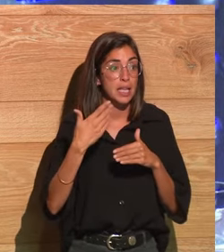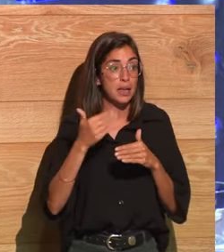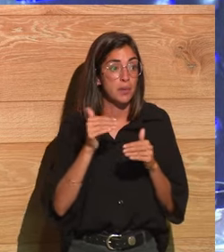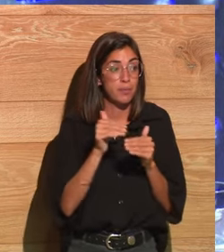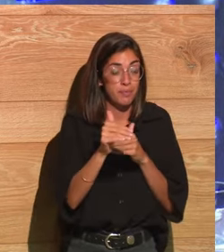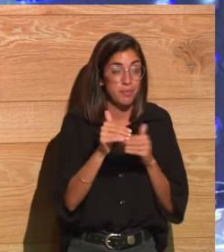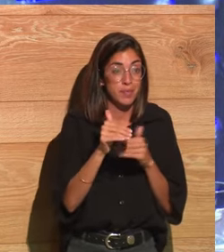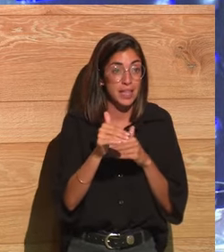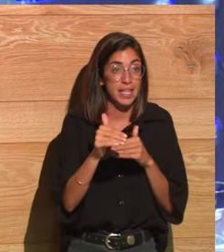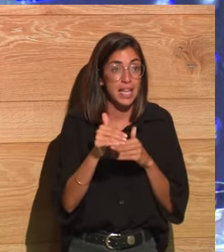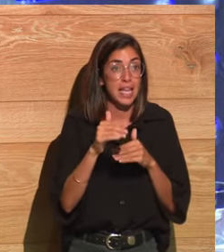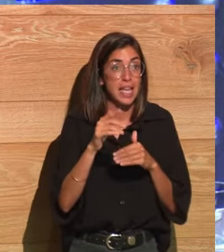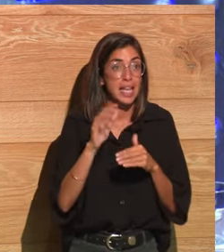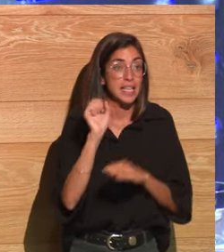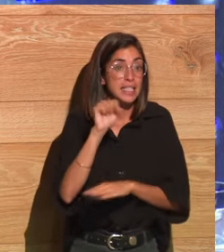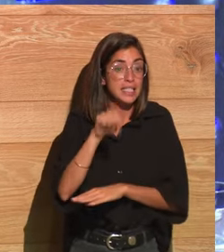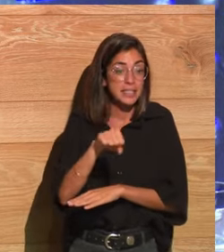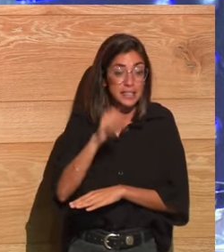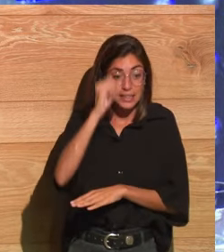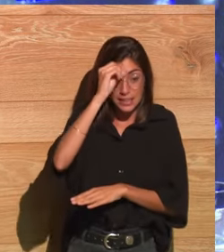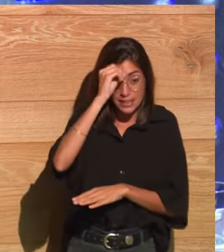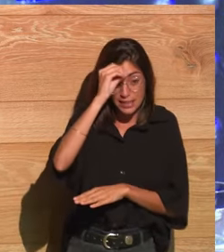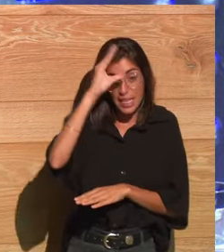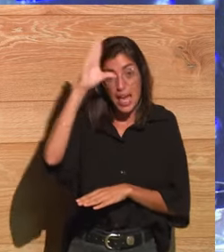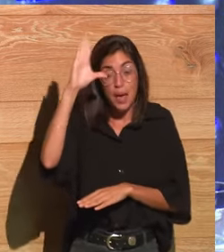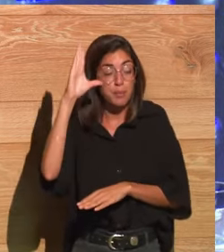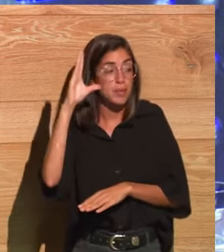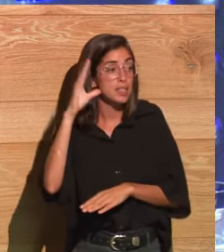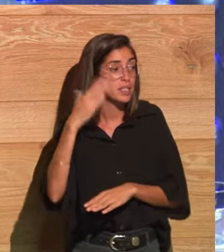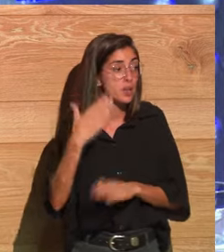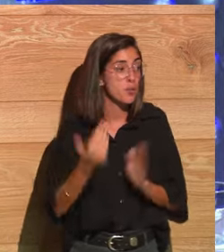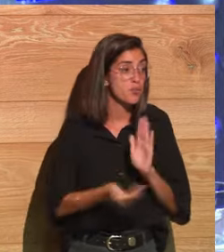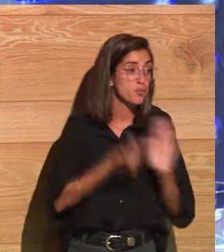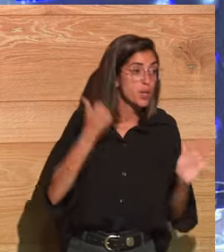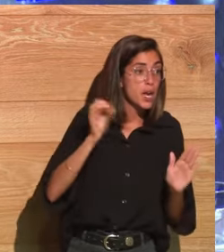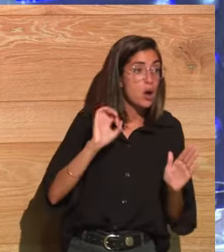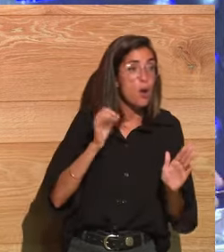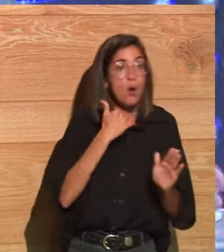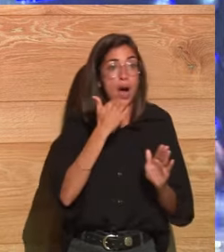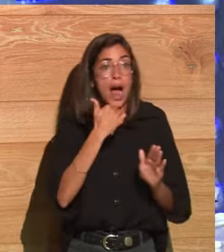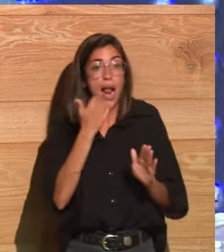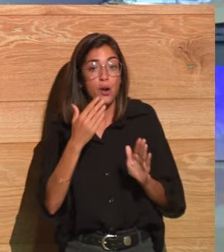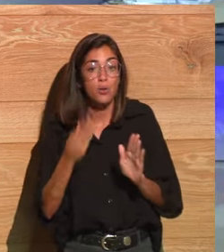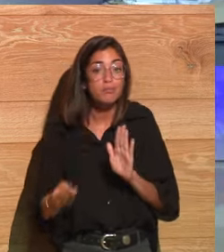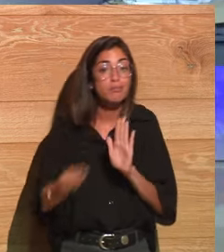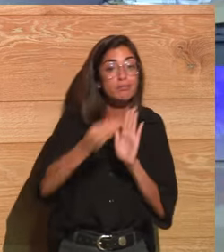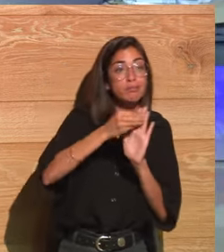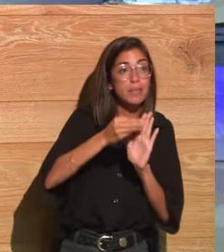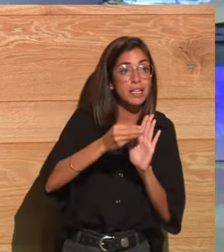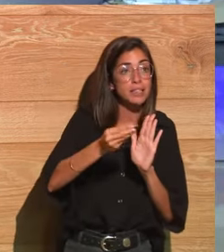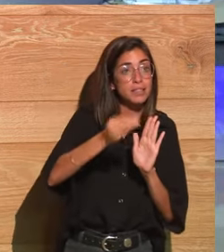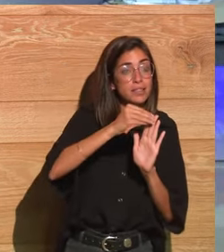¿El sapien nos quitarán un sapien o nos pondrán algo más? Seremos